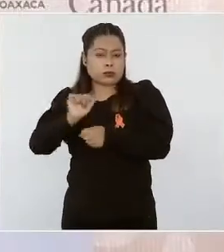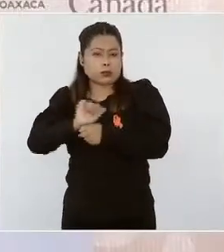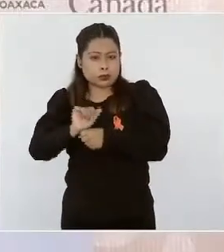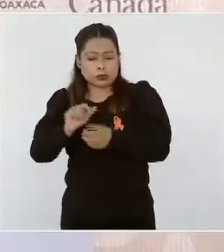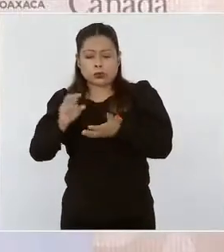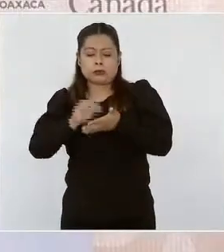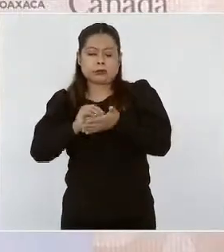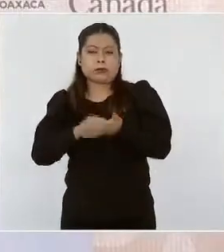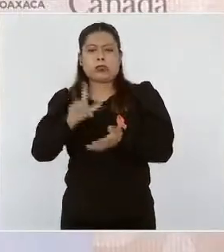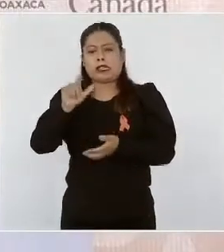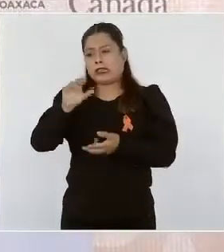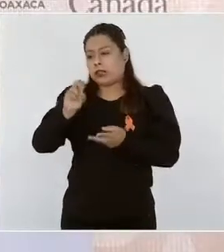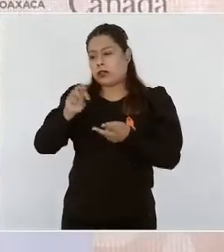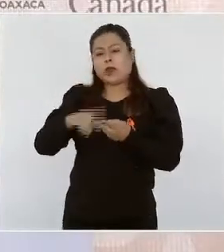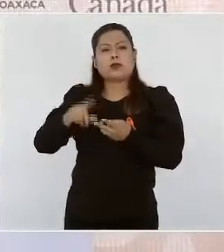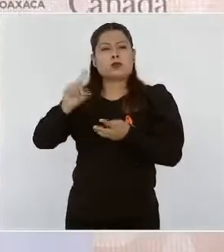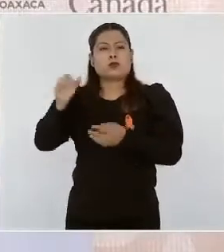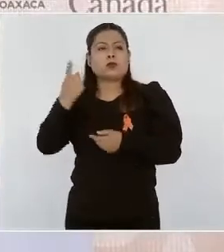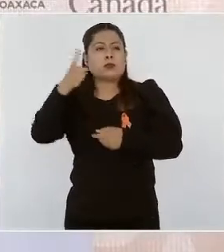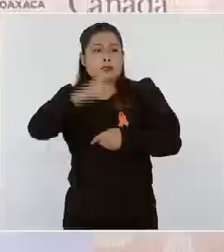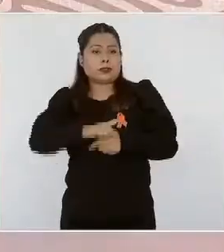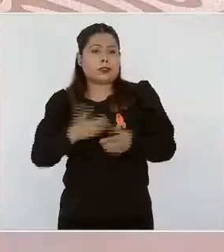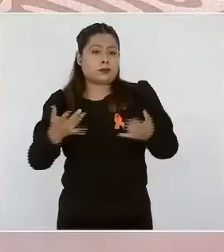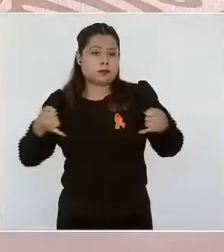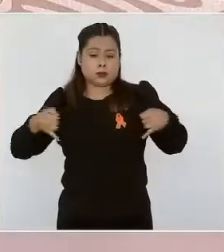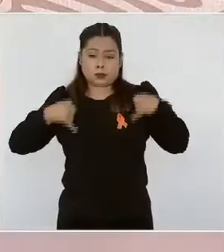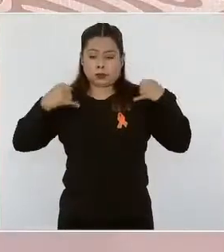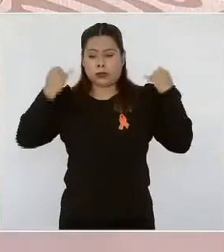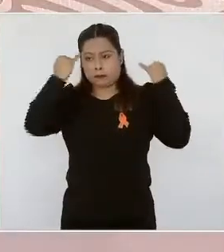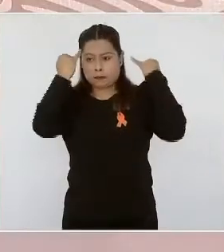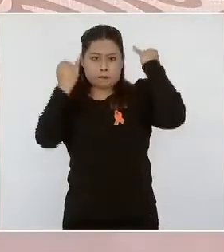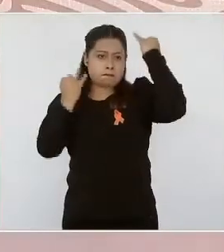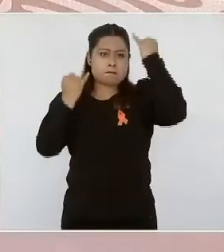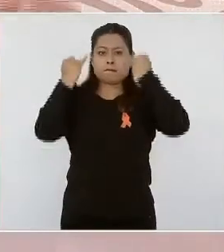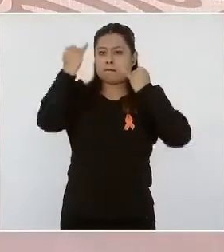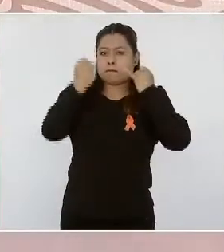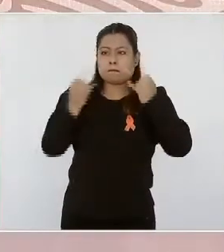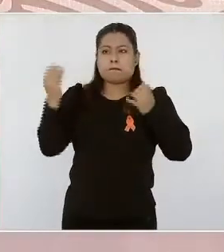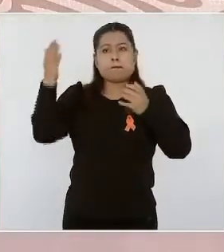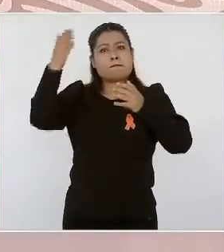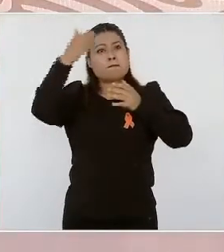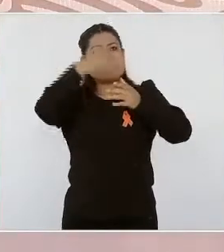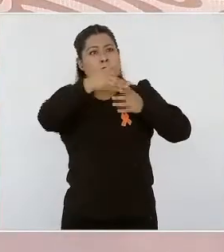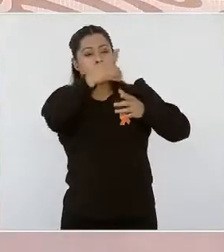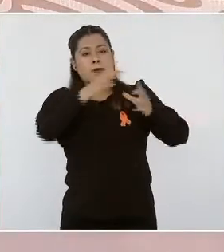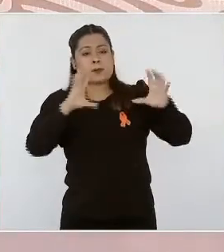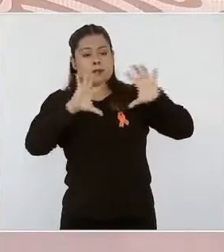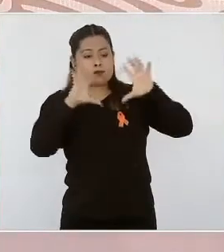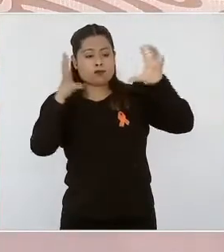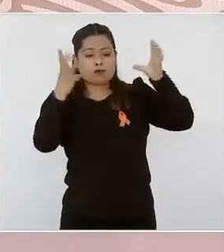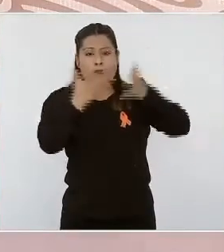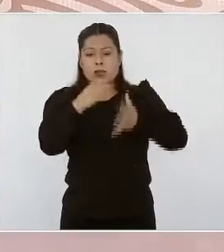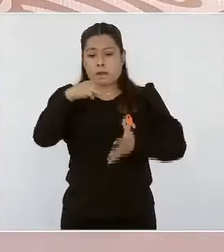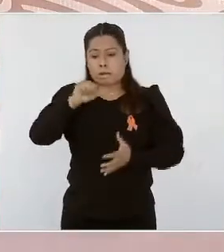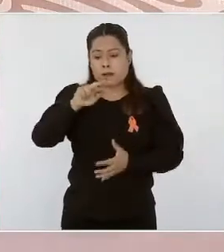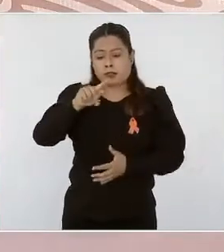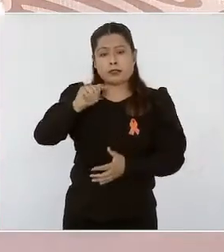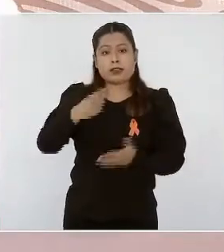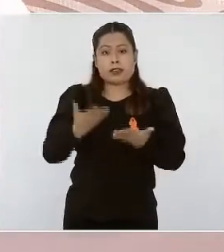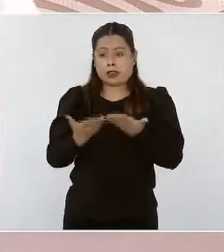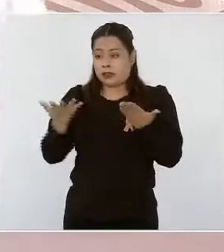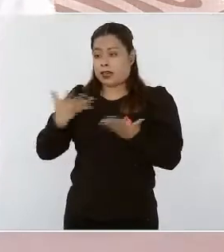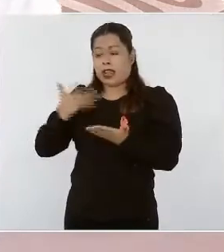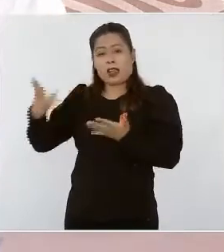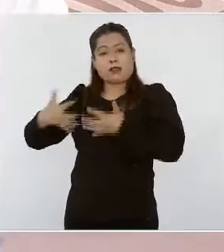o la de Elon Musk, que un día de joven se imaginó llegar a Marte, y fíjense, hoy tiene una empresa que